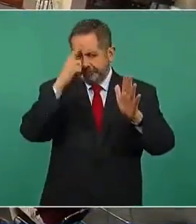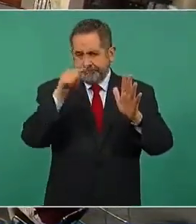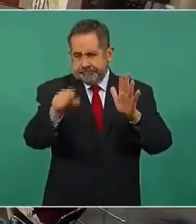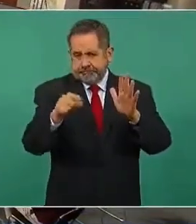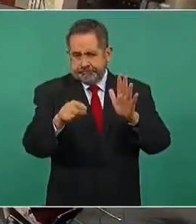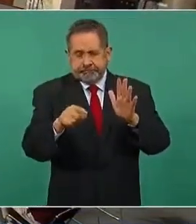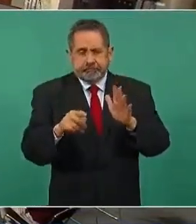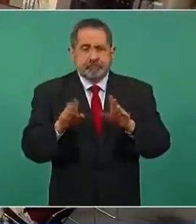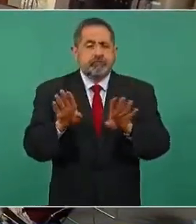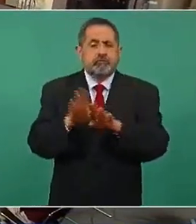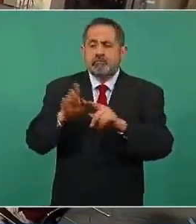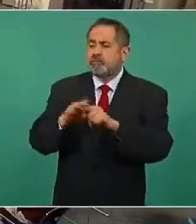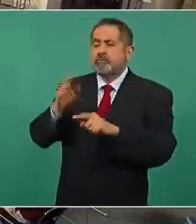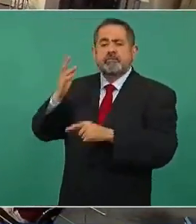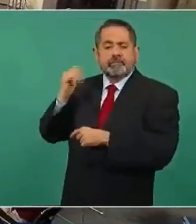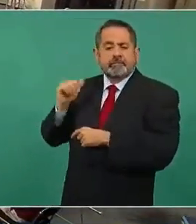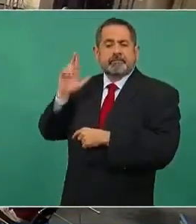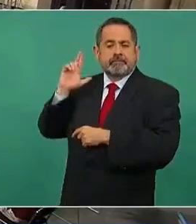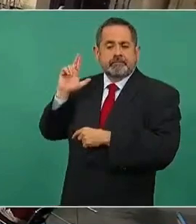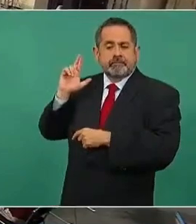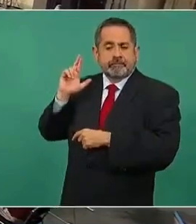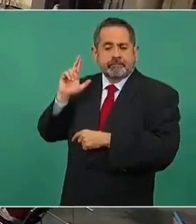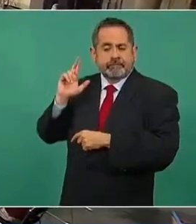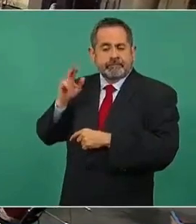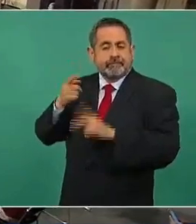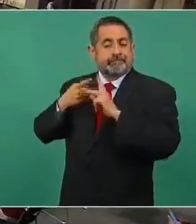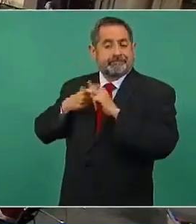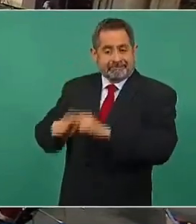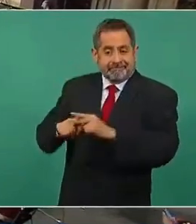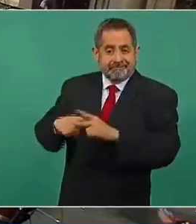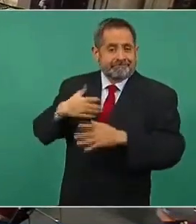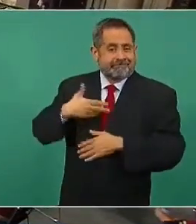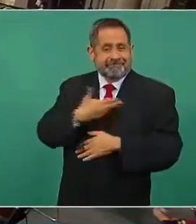de cómo encontramos Pemex